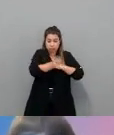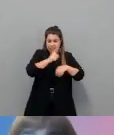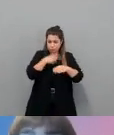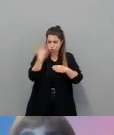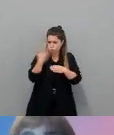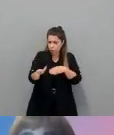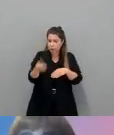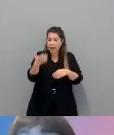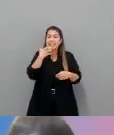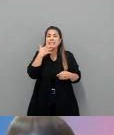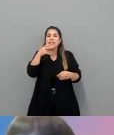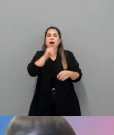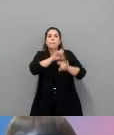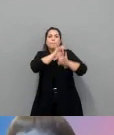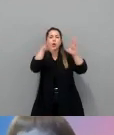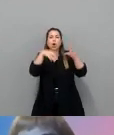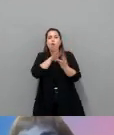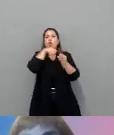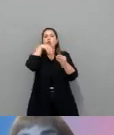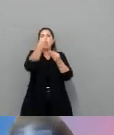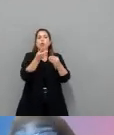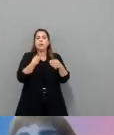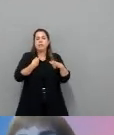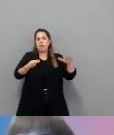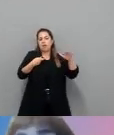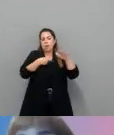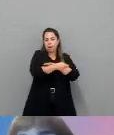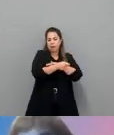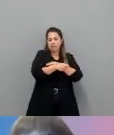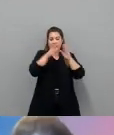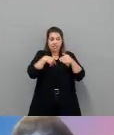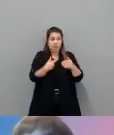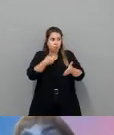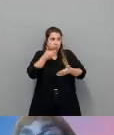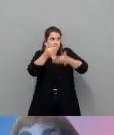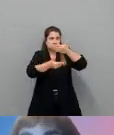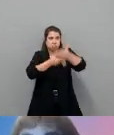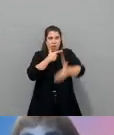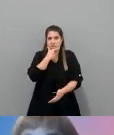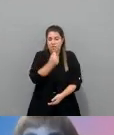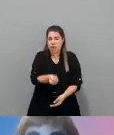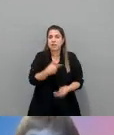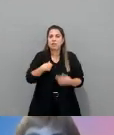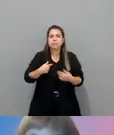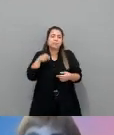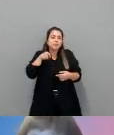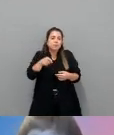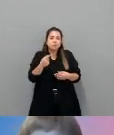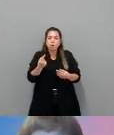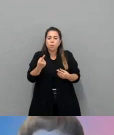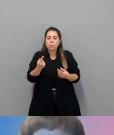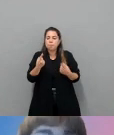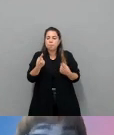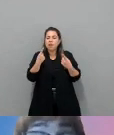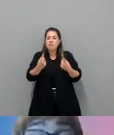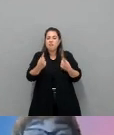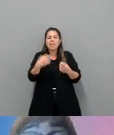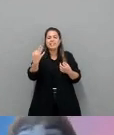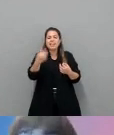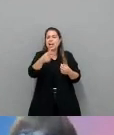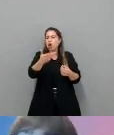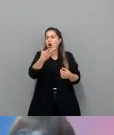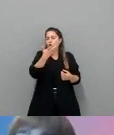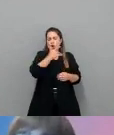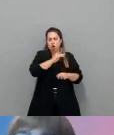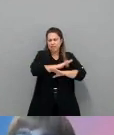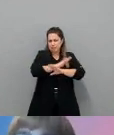una vez tengamos clara la documentación, pues todo va rodado, ¿vale? Yo creo que lo que falta sobre esta figura es conocimiento.